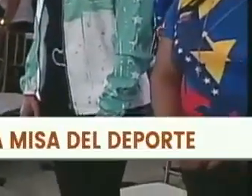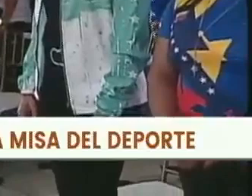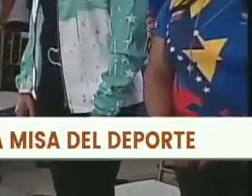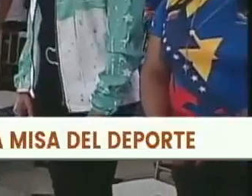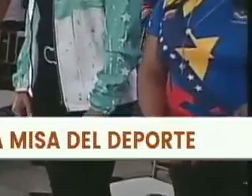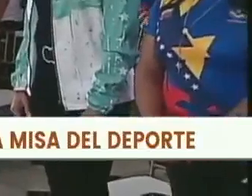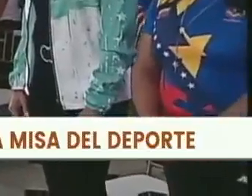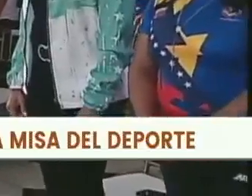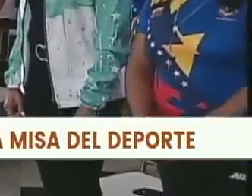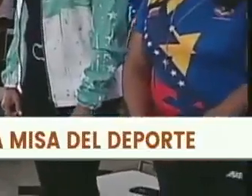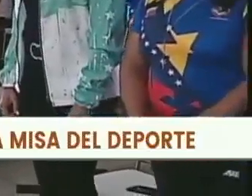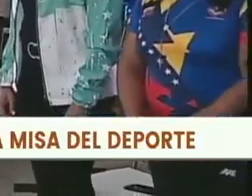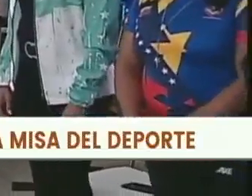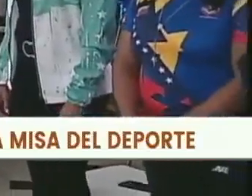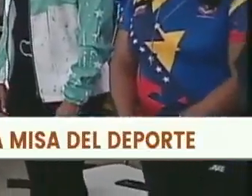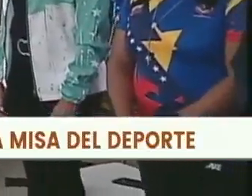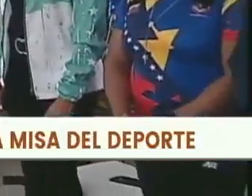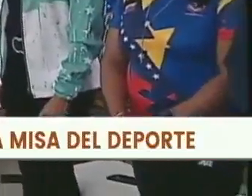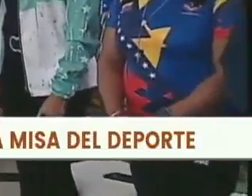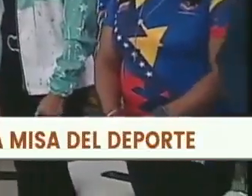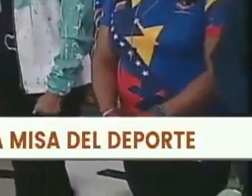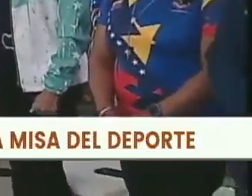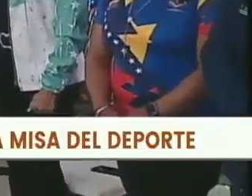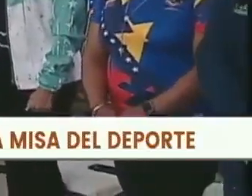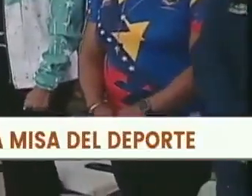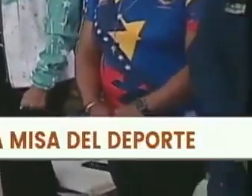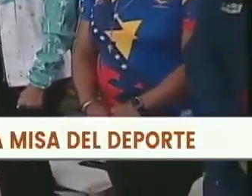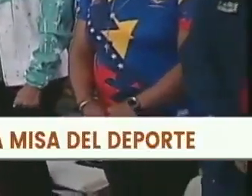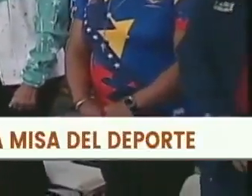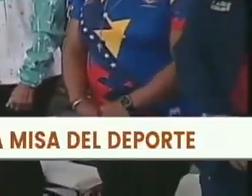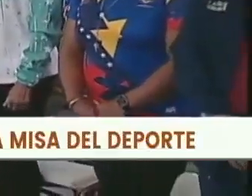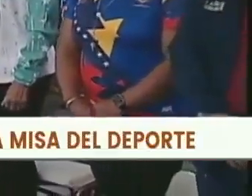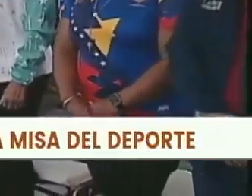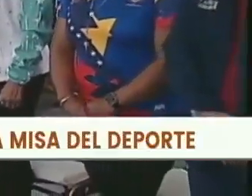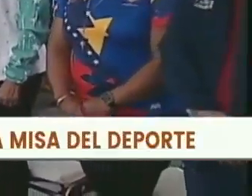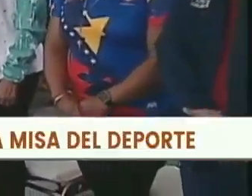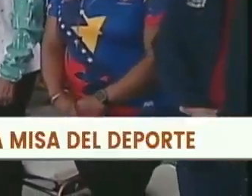pedimos perdón de nuestros pecados en la presencia de Dios